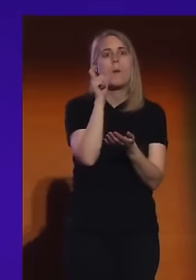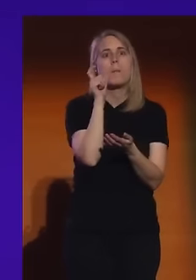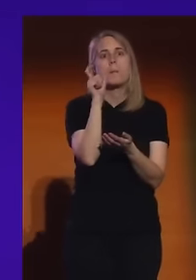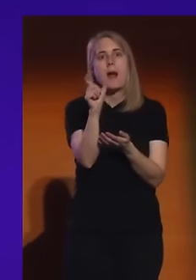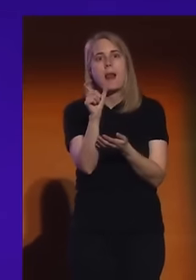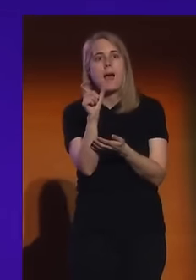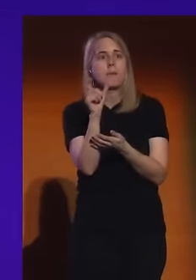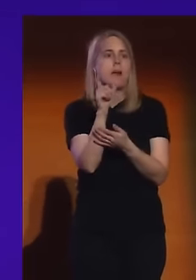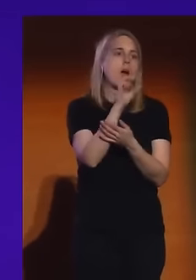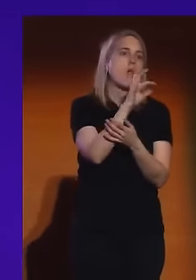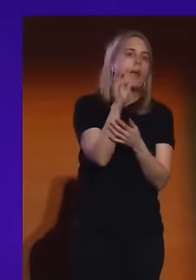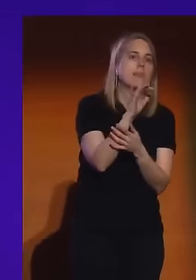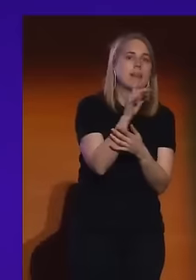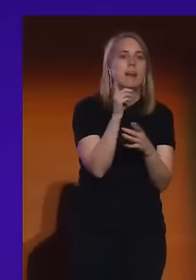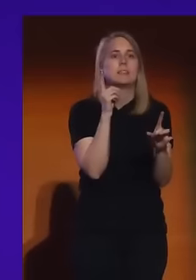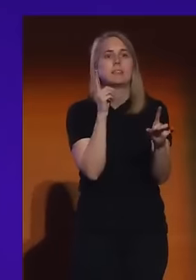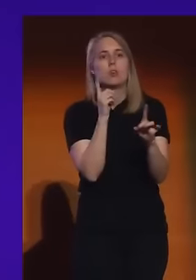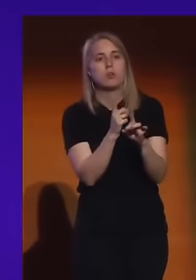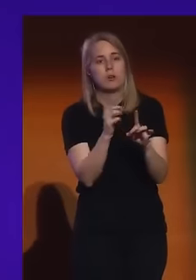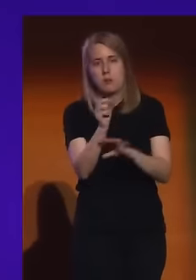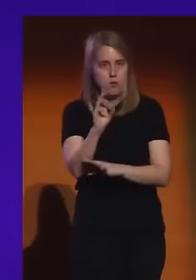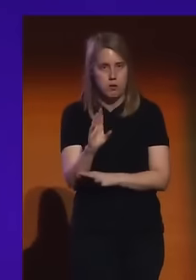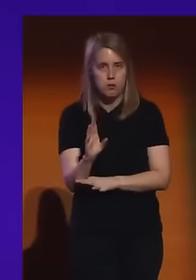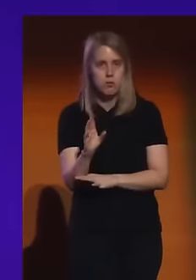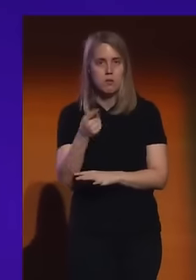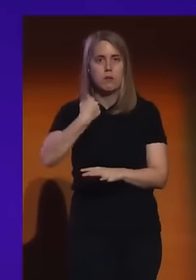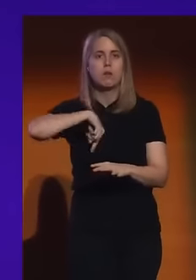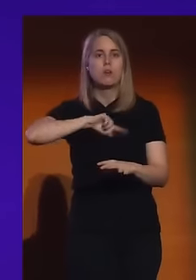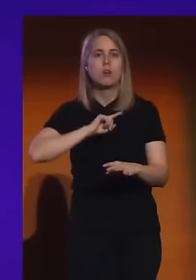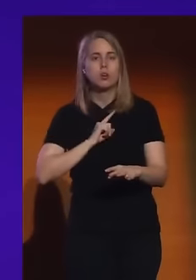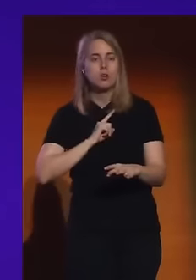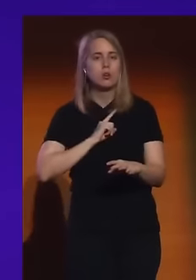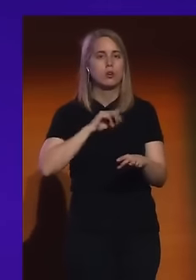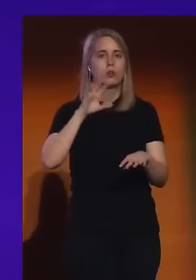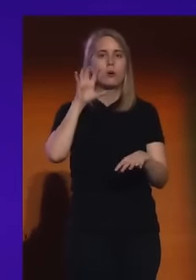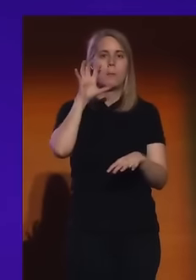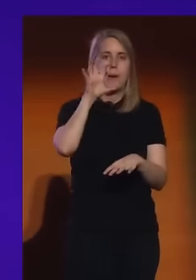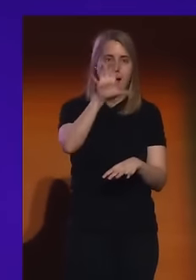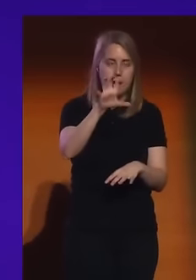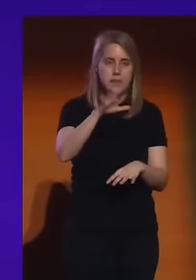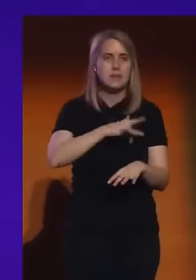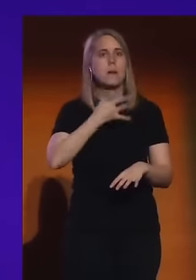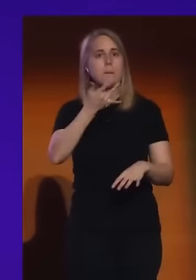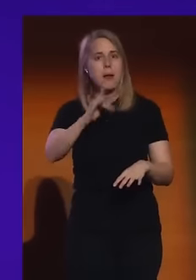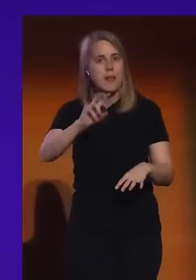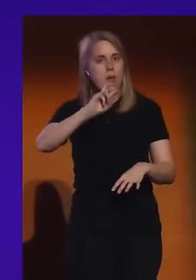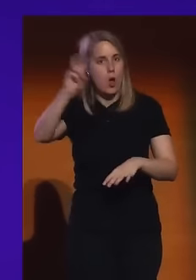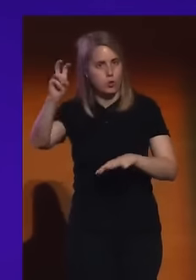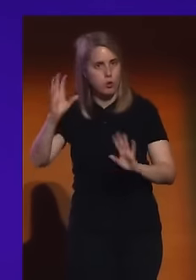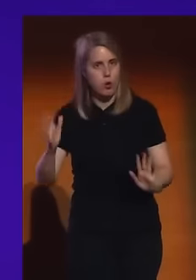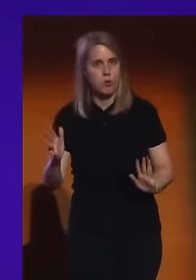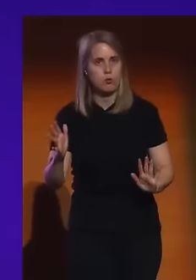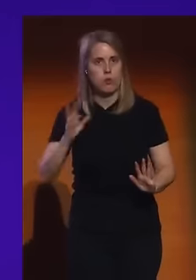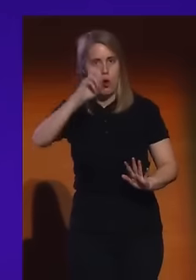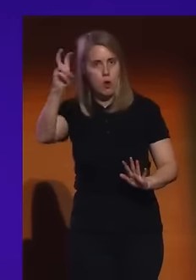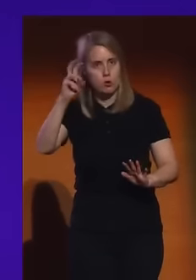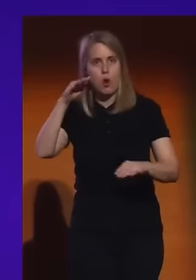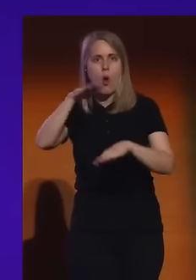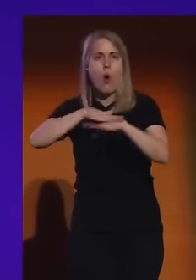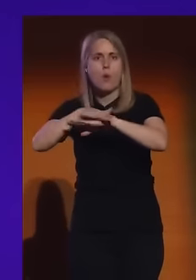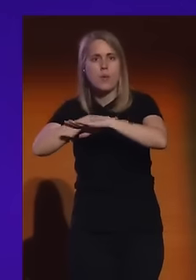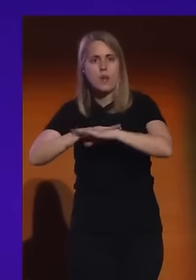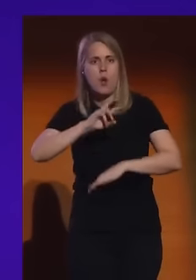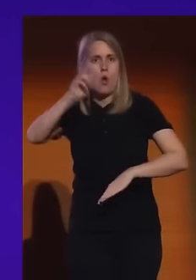contra otra sigla salimos a ganar porque este es un país que se merece otra cosa que se merece otros